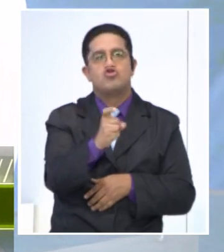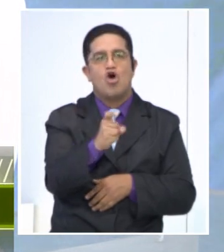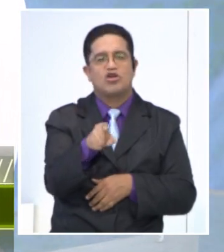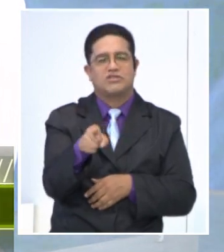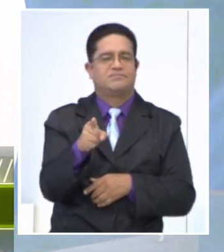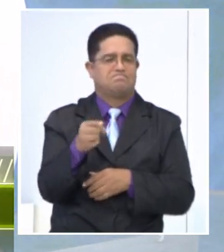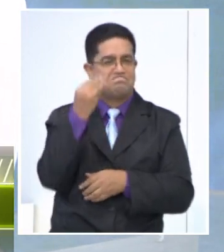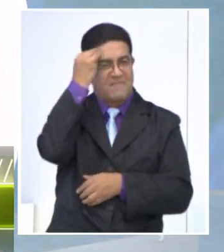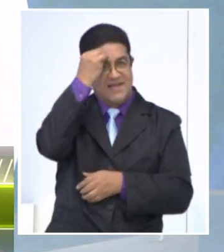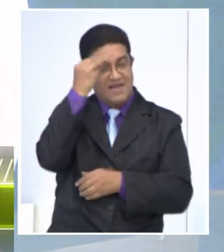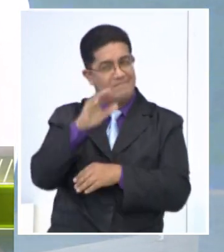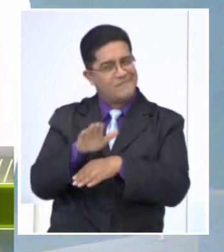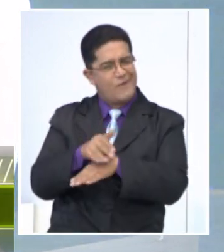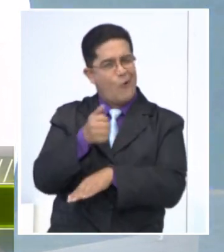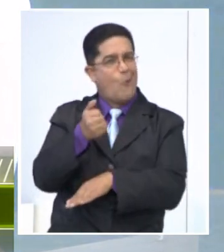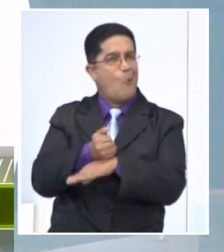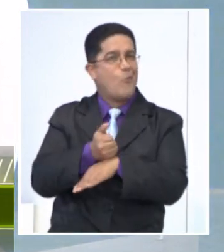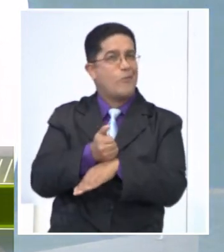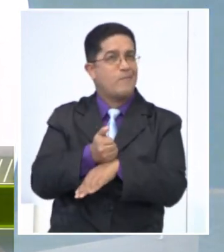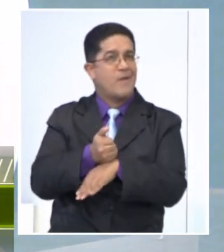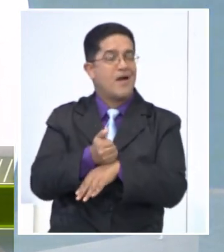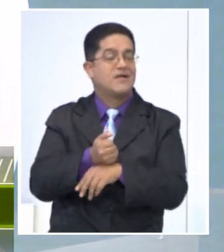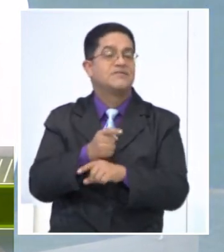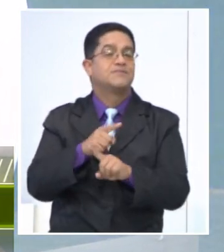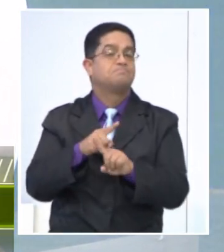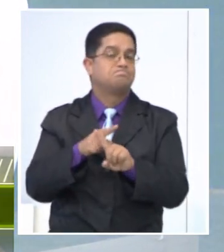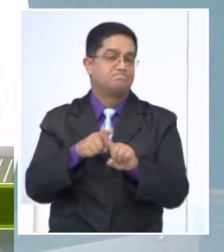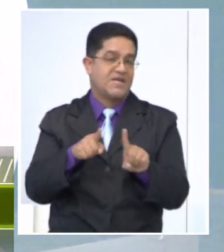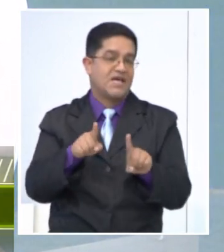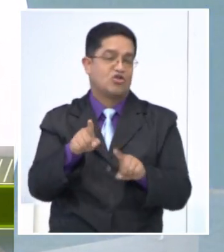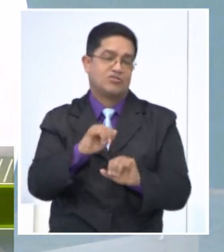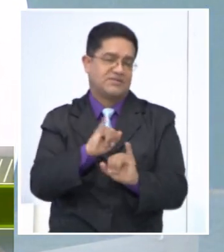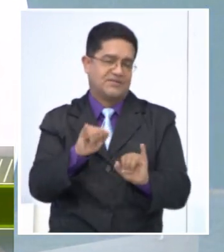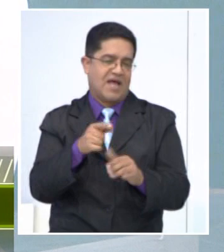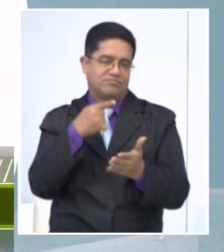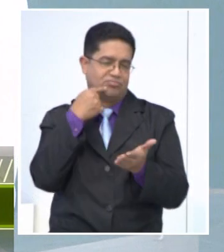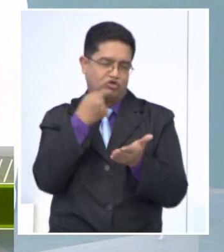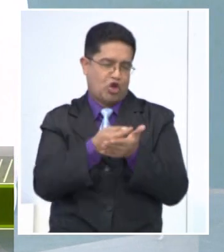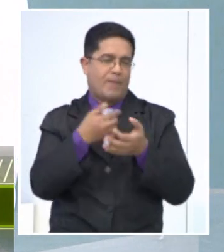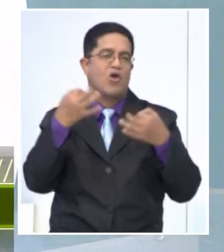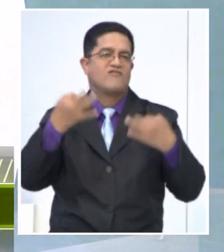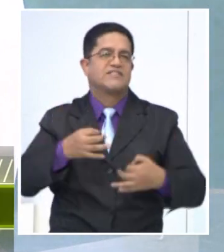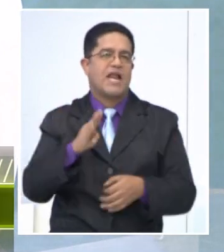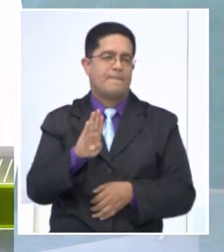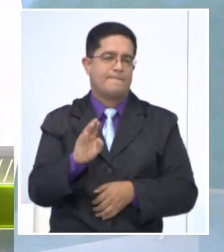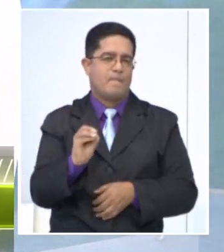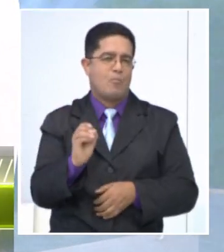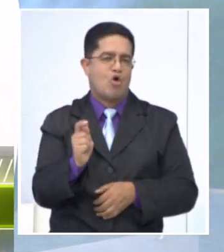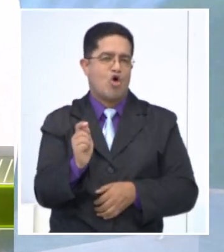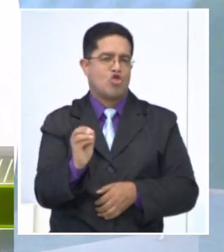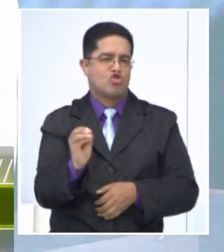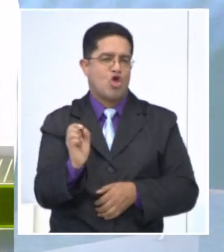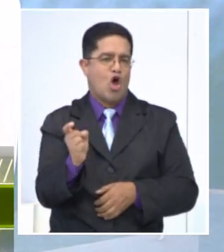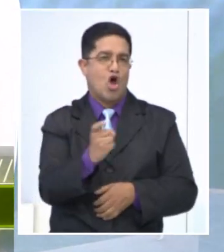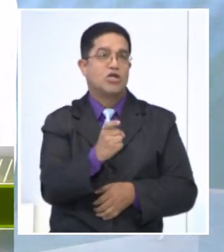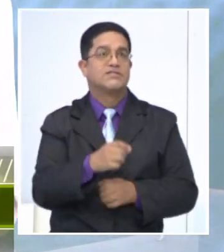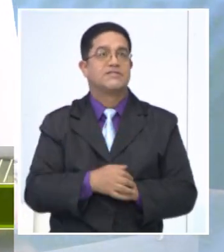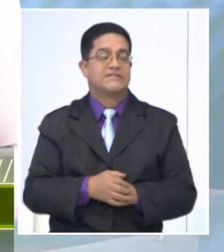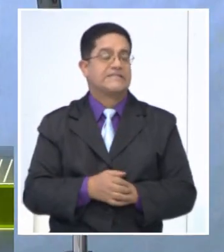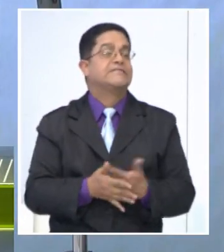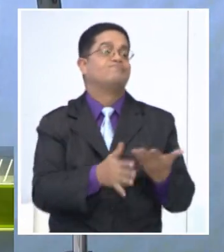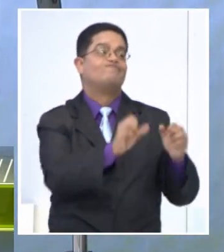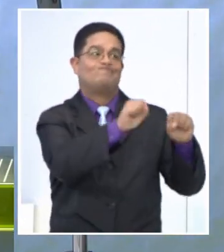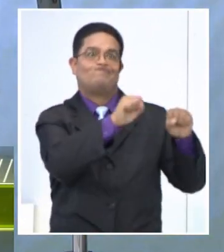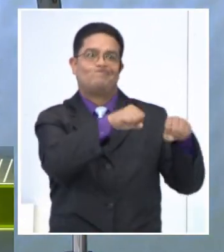botulínica tipo A y también admitida el nombre ya de Botox de manera que lo podamos conversar. Sí,